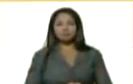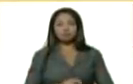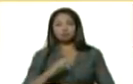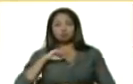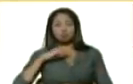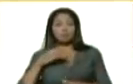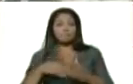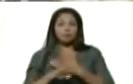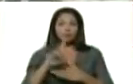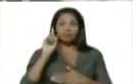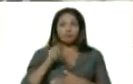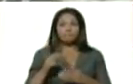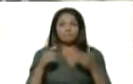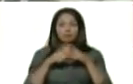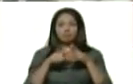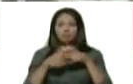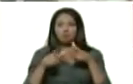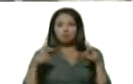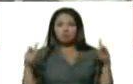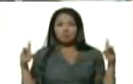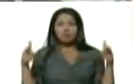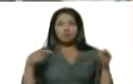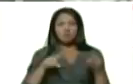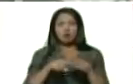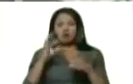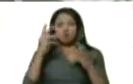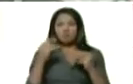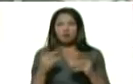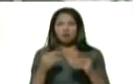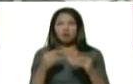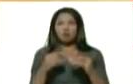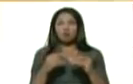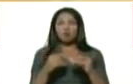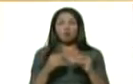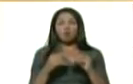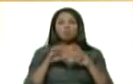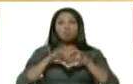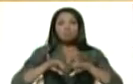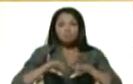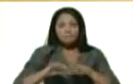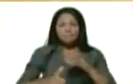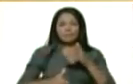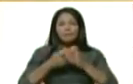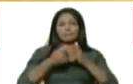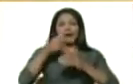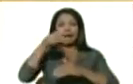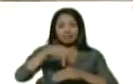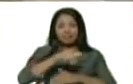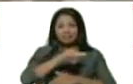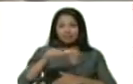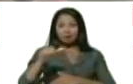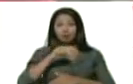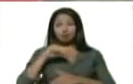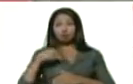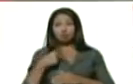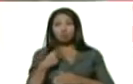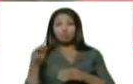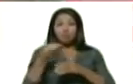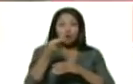entonces a ampliar el número de máquinas. A partir de esta semana, vamos a